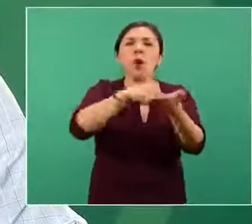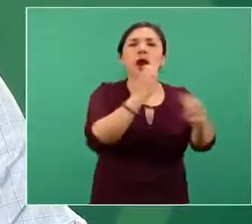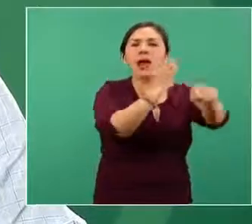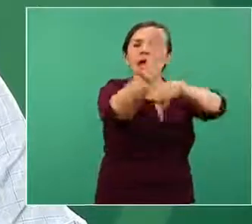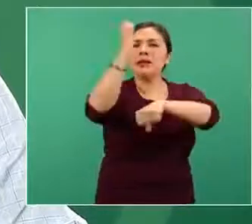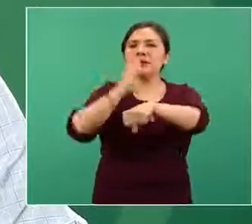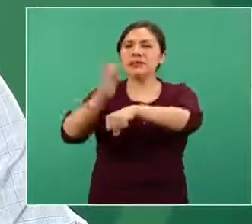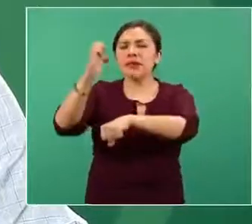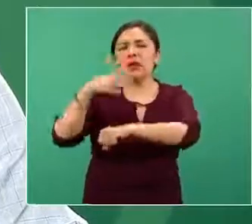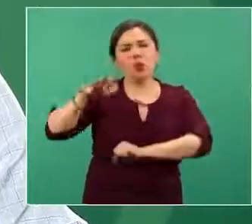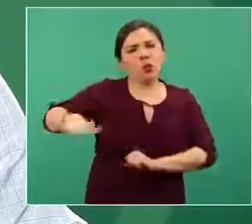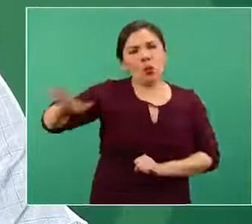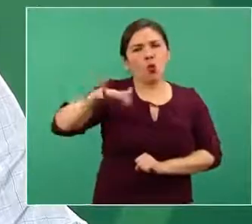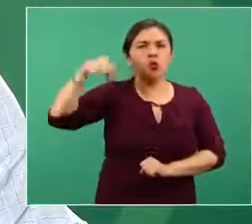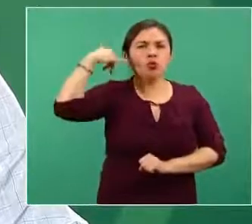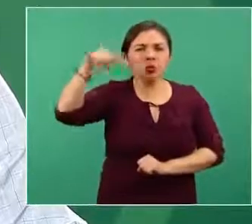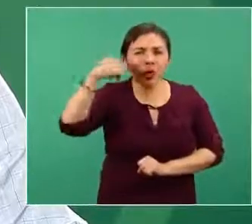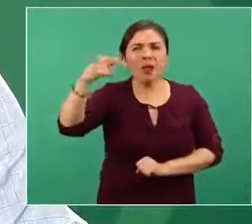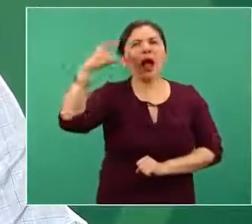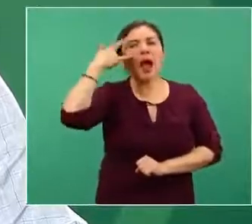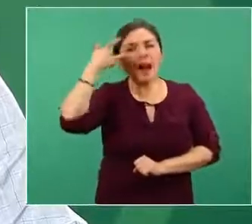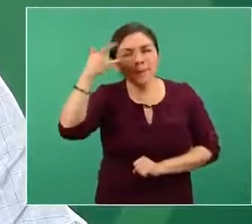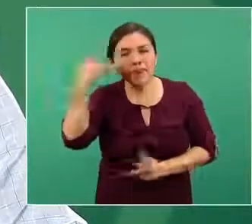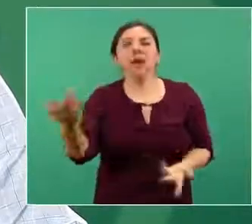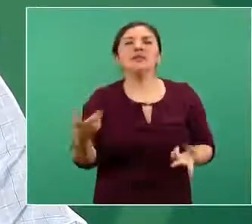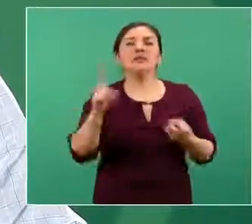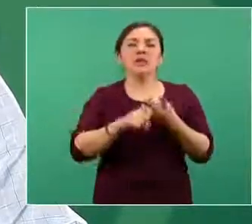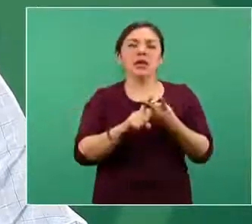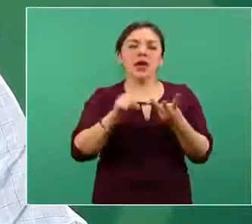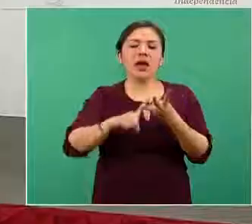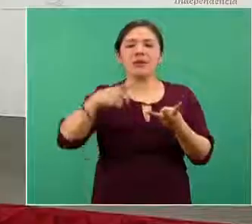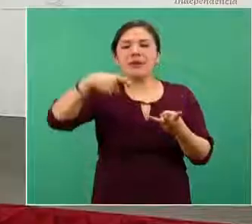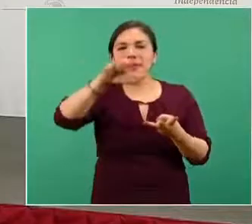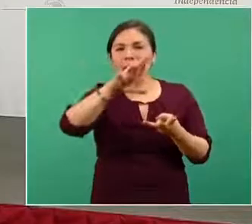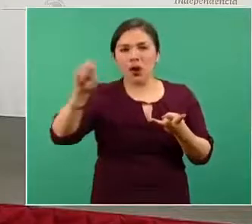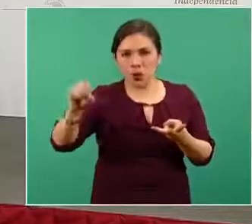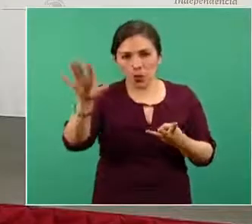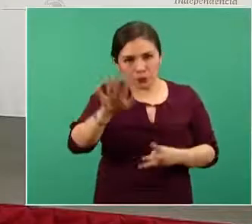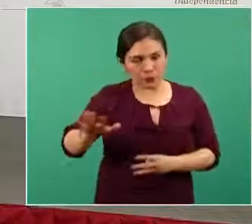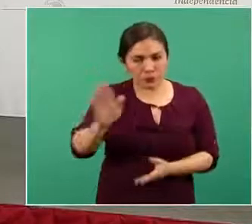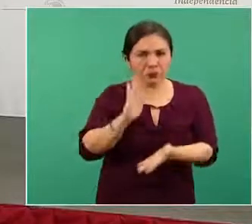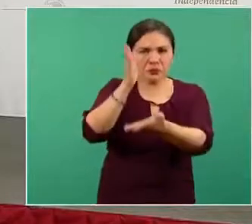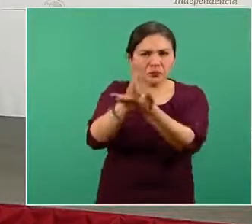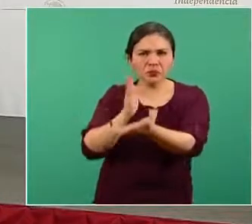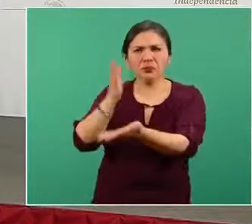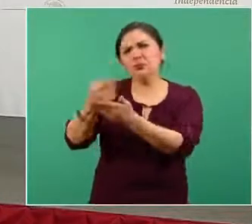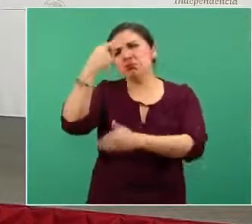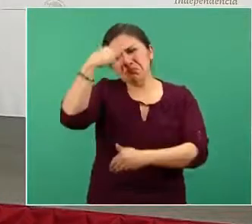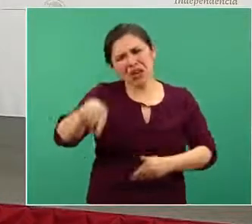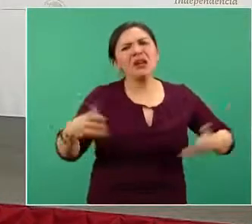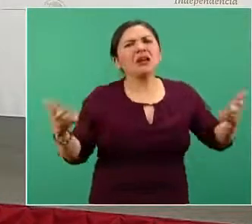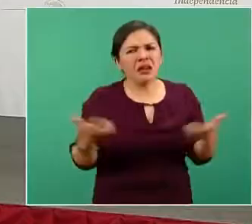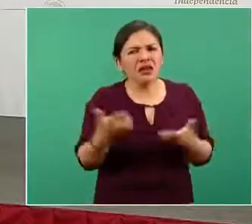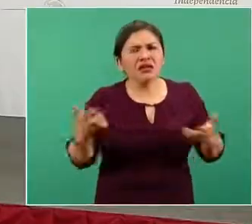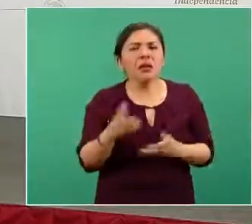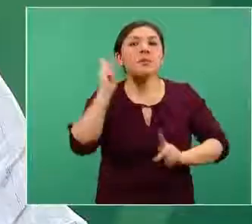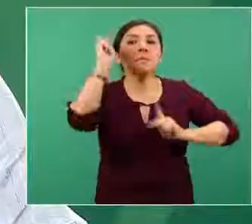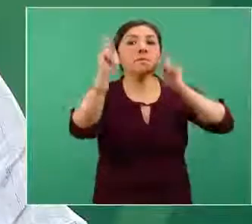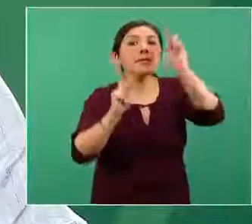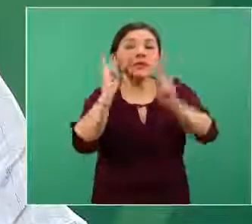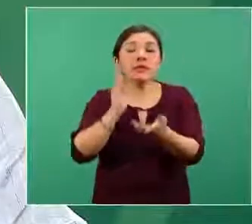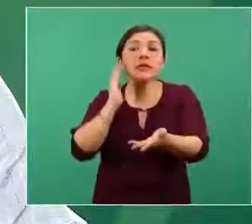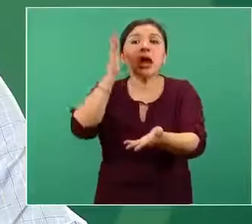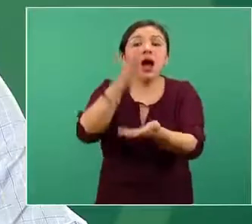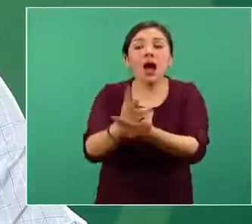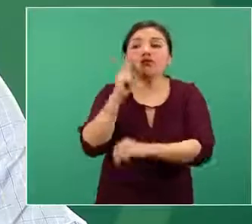la península, además de Campeche, Yucatán y Quintana Roo, en donde estarán realizando visitas